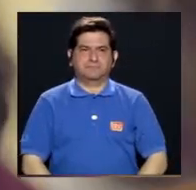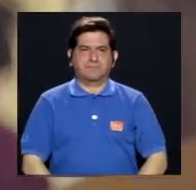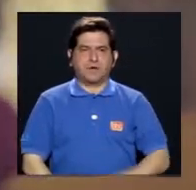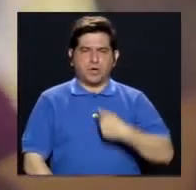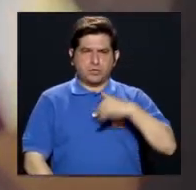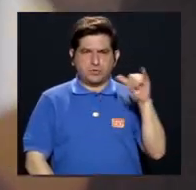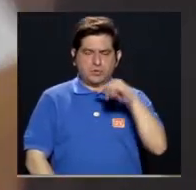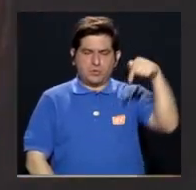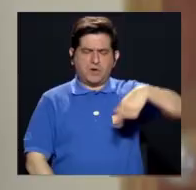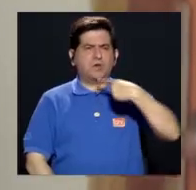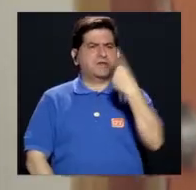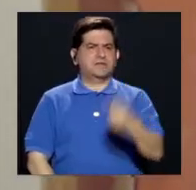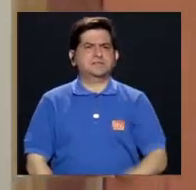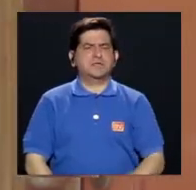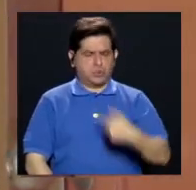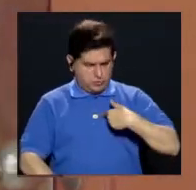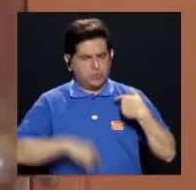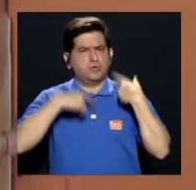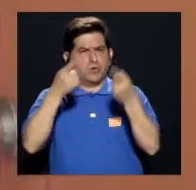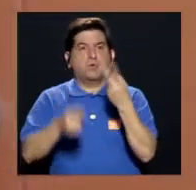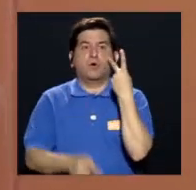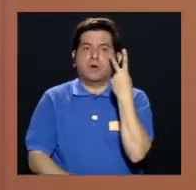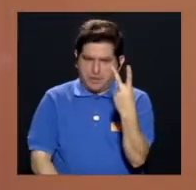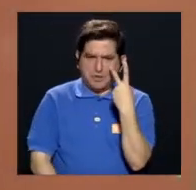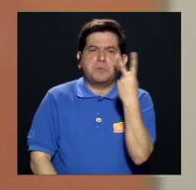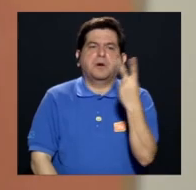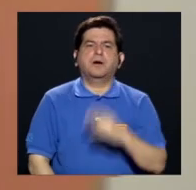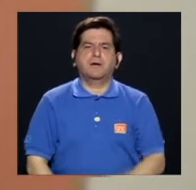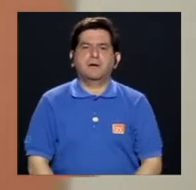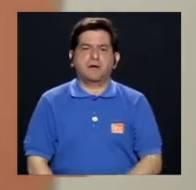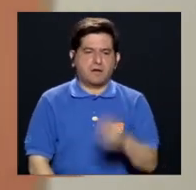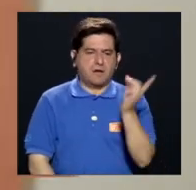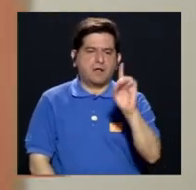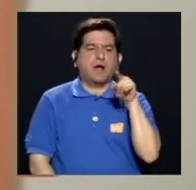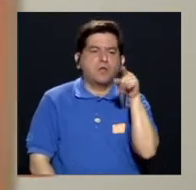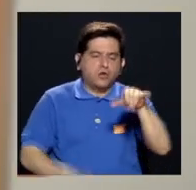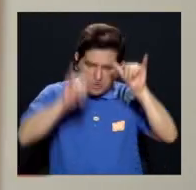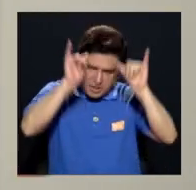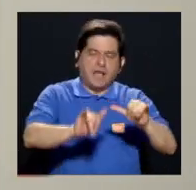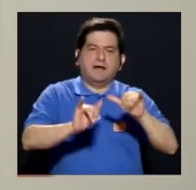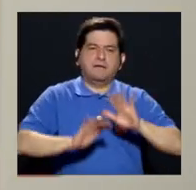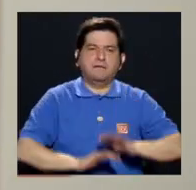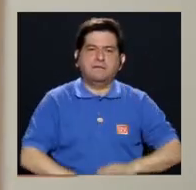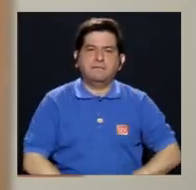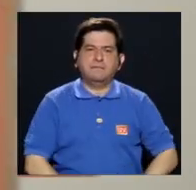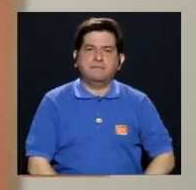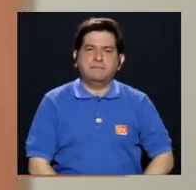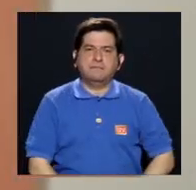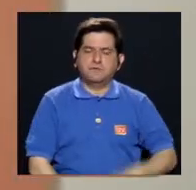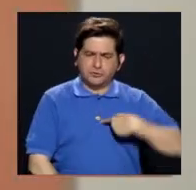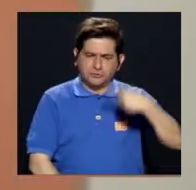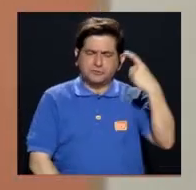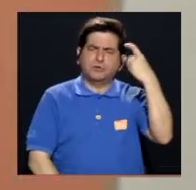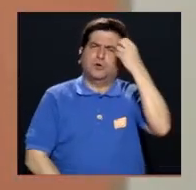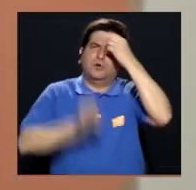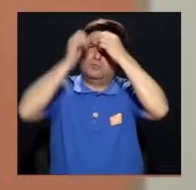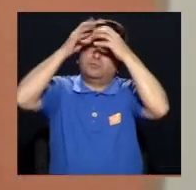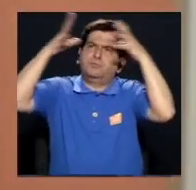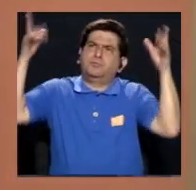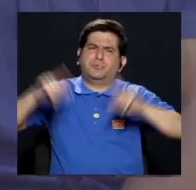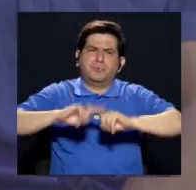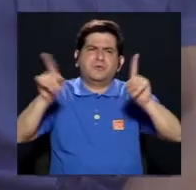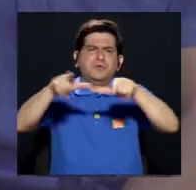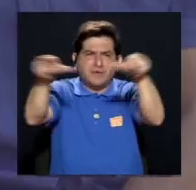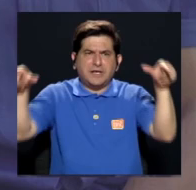Yo también hoy decía, yo tengo que ir y ver para a dónde se va a quedar ella. Y yo pensé, yo me imaginaba otro